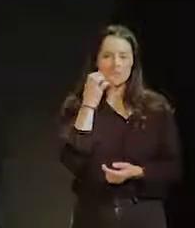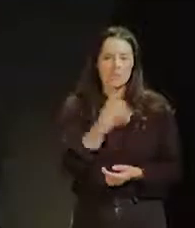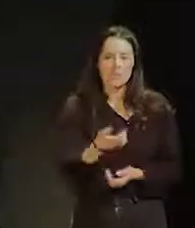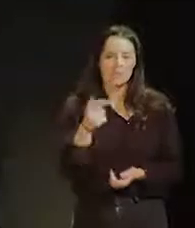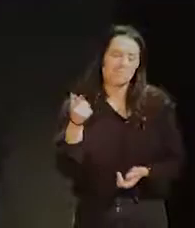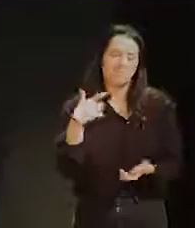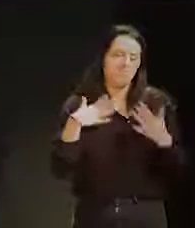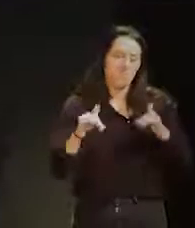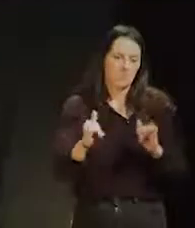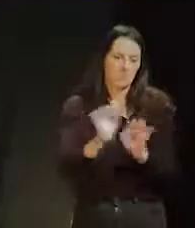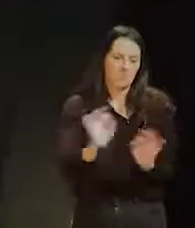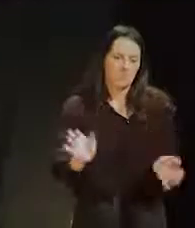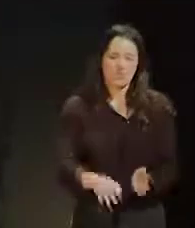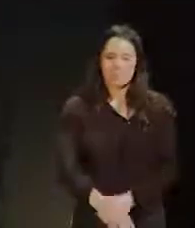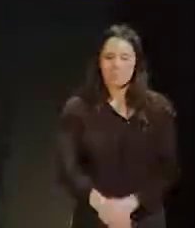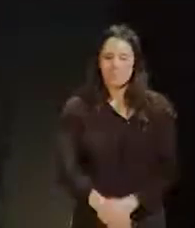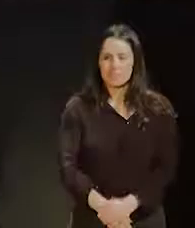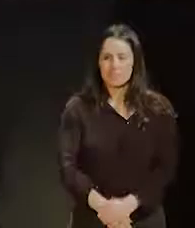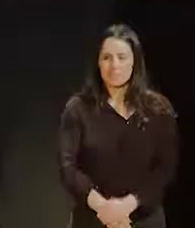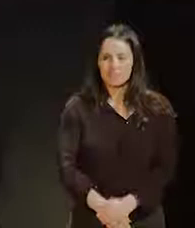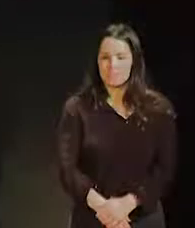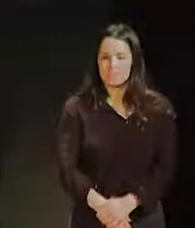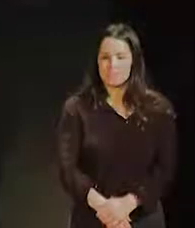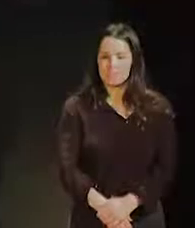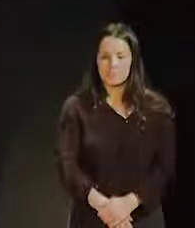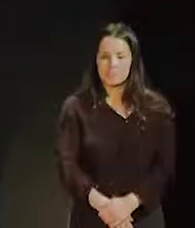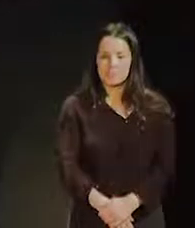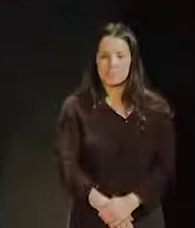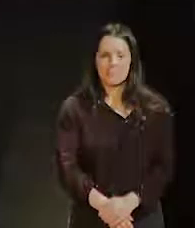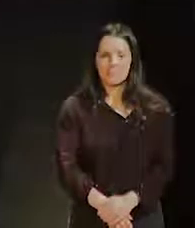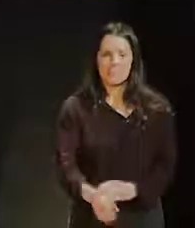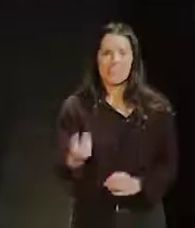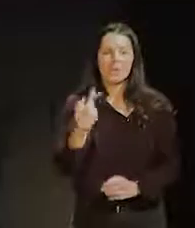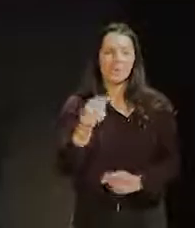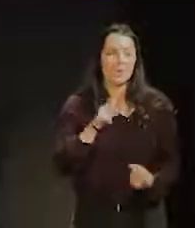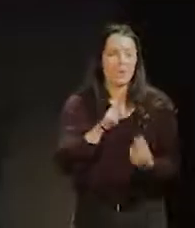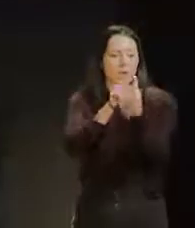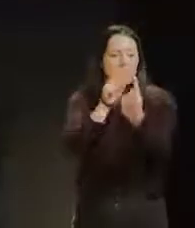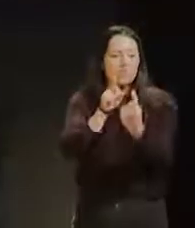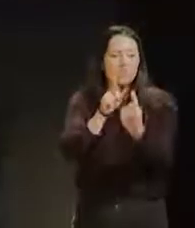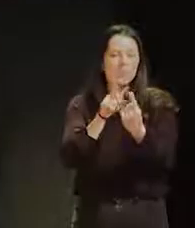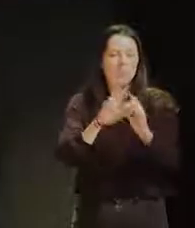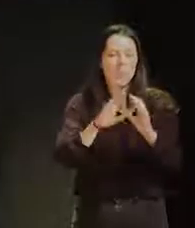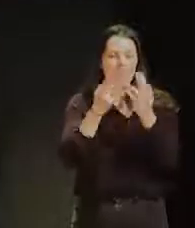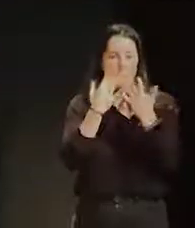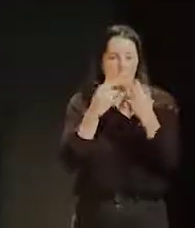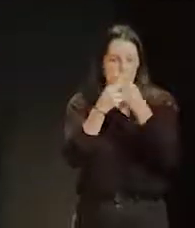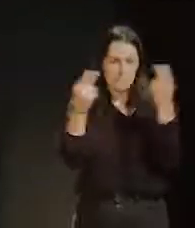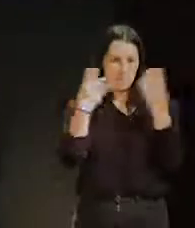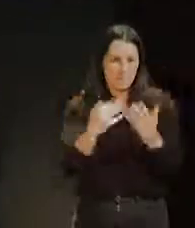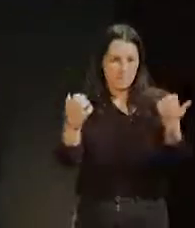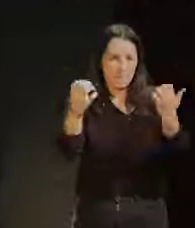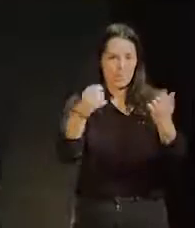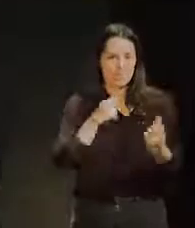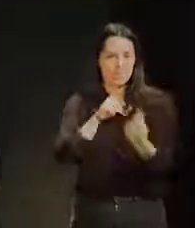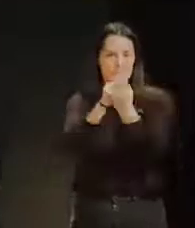pasado bien, creo. ¿Habéis hecho un encuentro con el público, con loro? No, dopo. No habíamos hecho ningún encuentro. Ayer es una